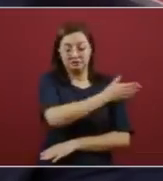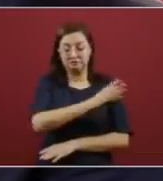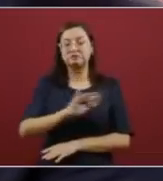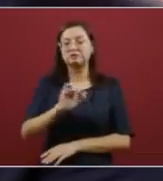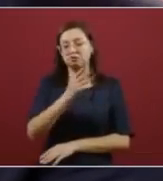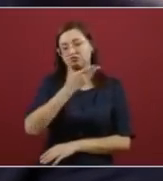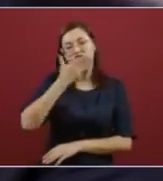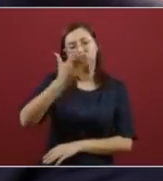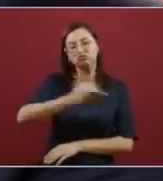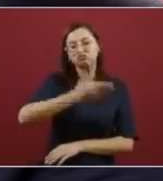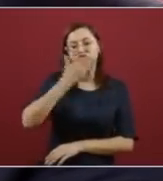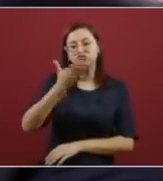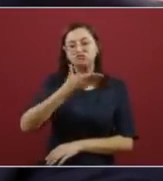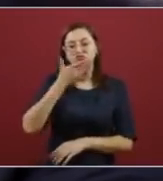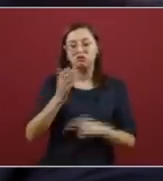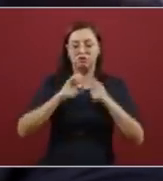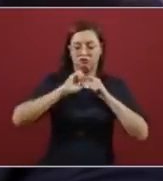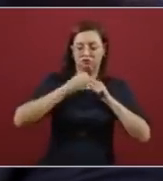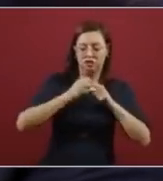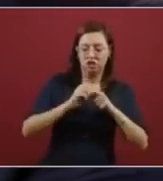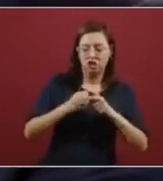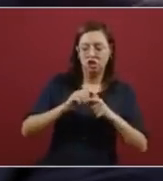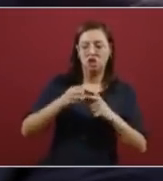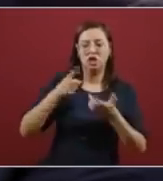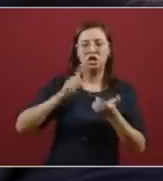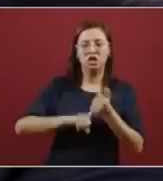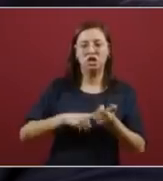despensas, del frijol con gorgojo.